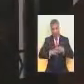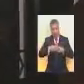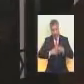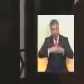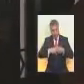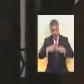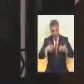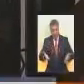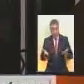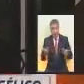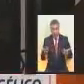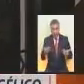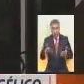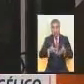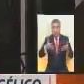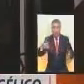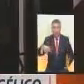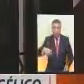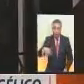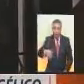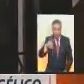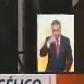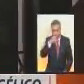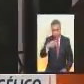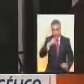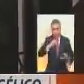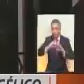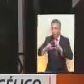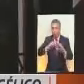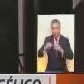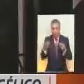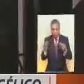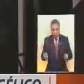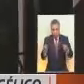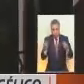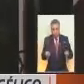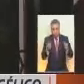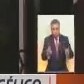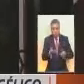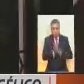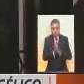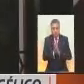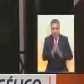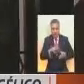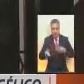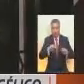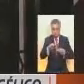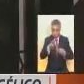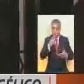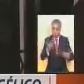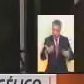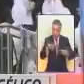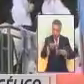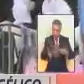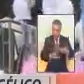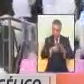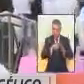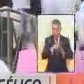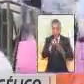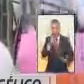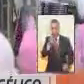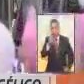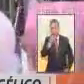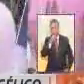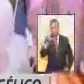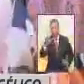necesitan, más en esta época cuando las comunicaciones son tan instantáneas, se necesitaba una página, un portal como este.